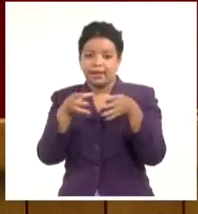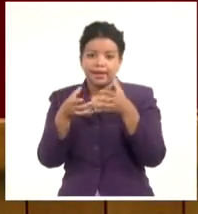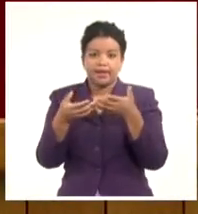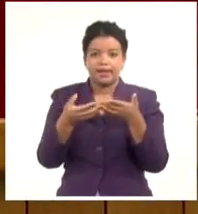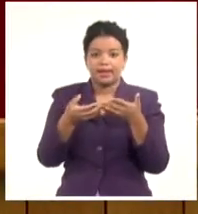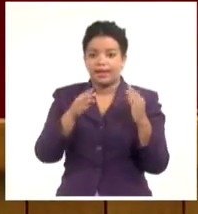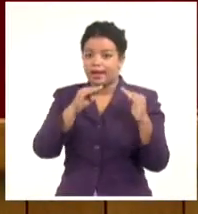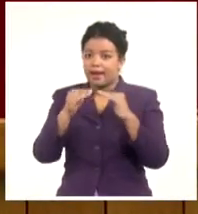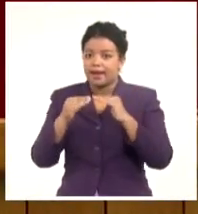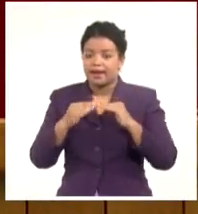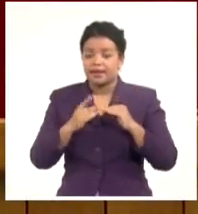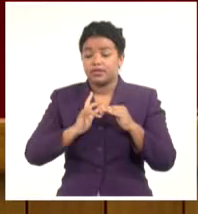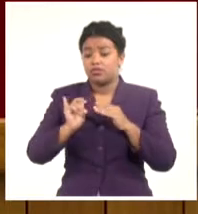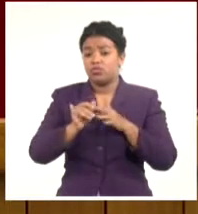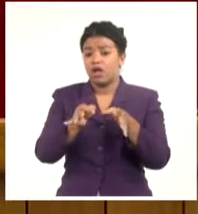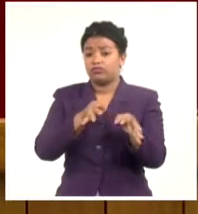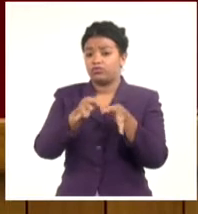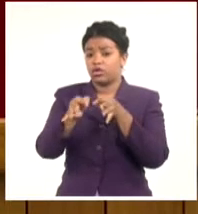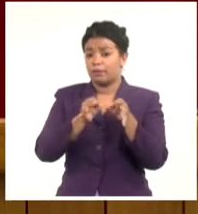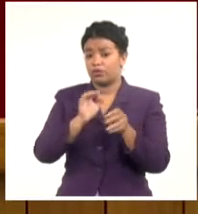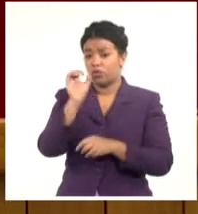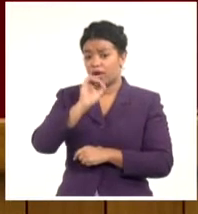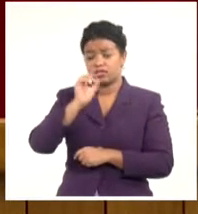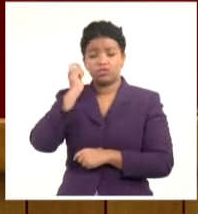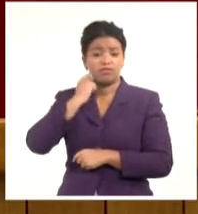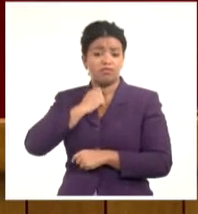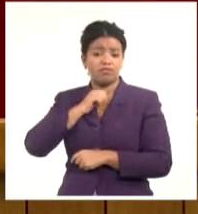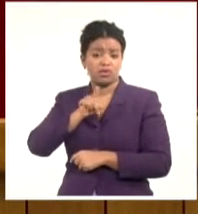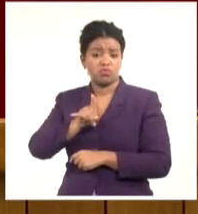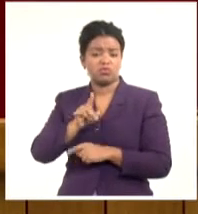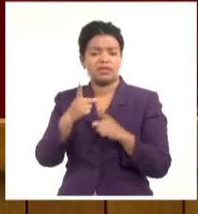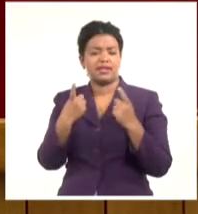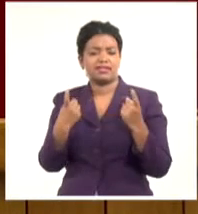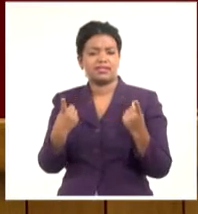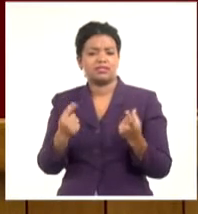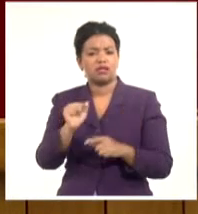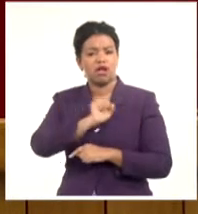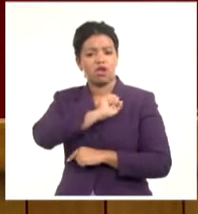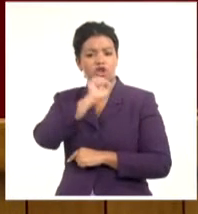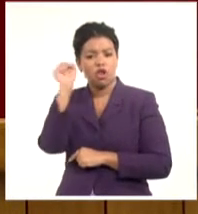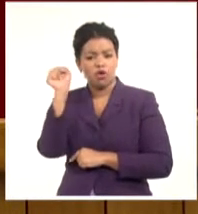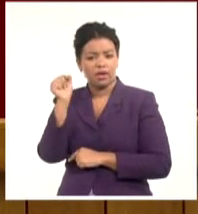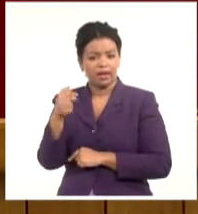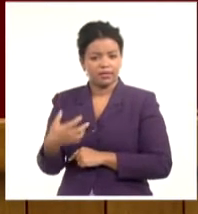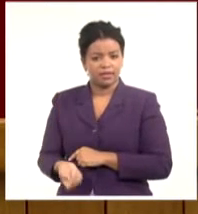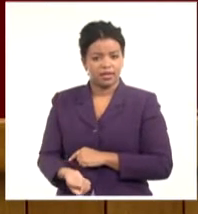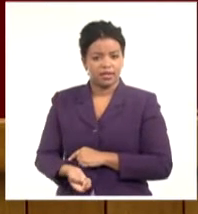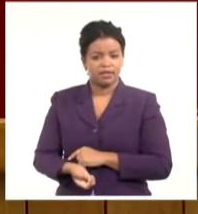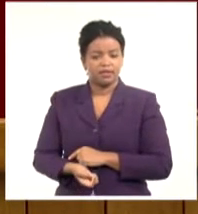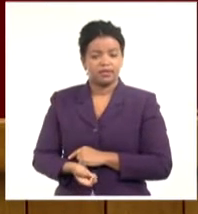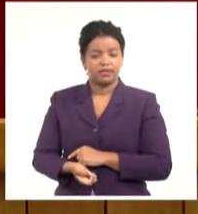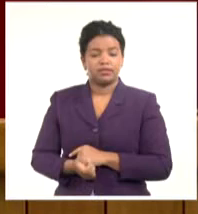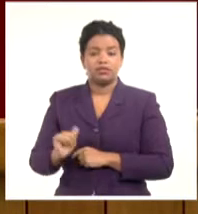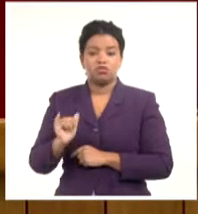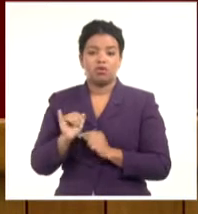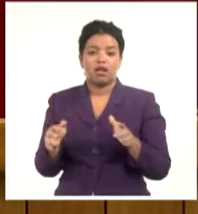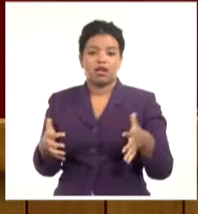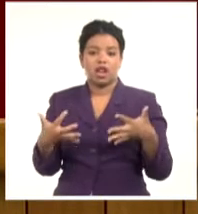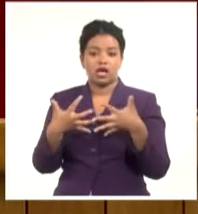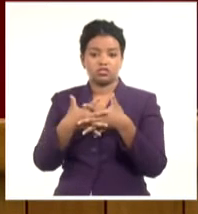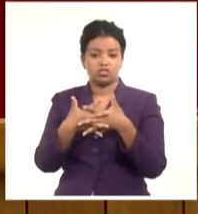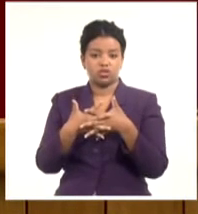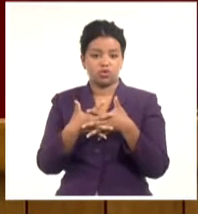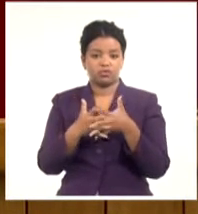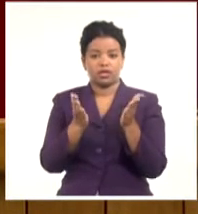del conocimiento del funcionamiento de la organización y la necesidad de lograr mayor acercamiento de las estructuras de la FEU a la